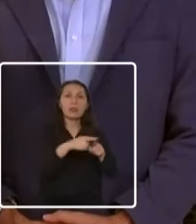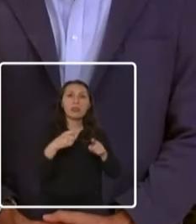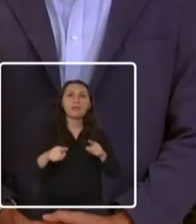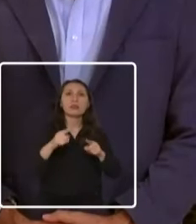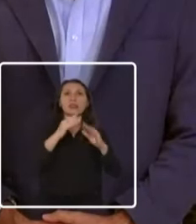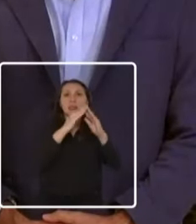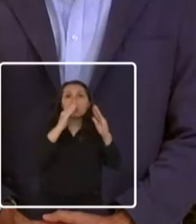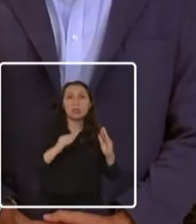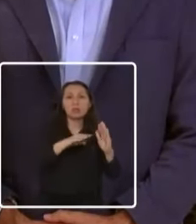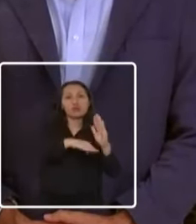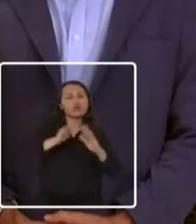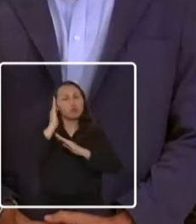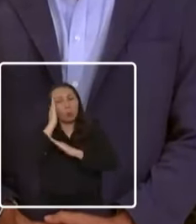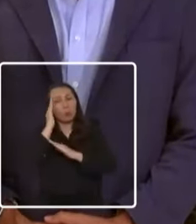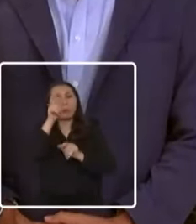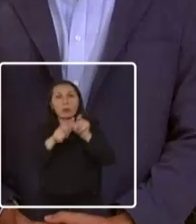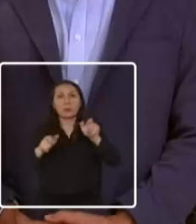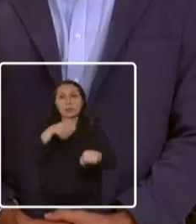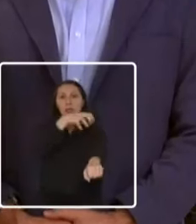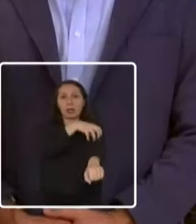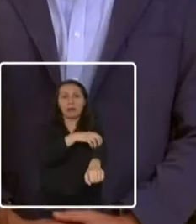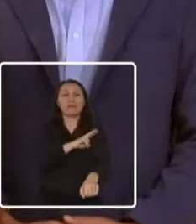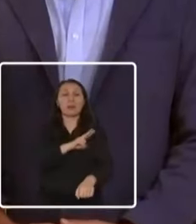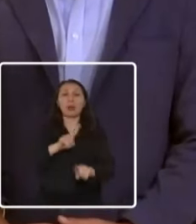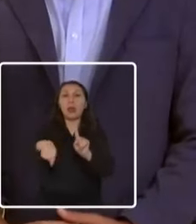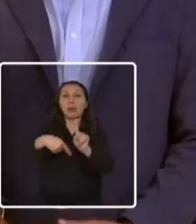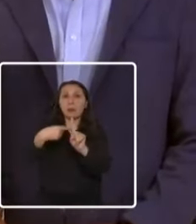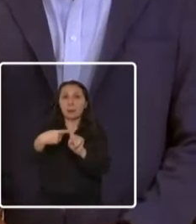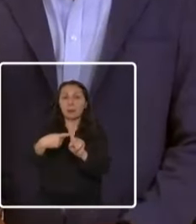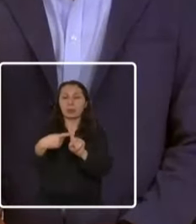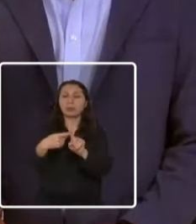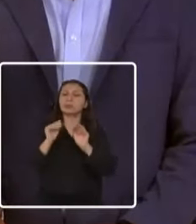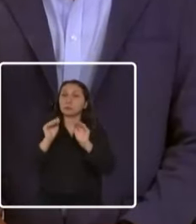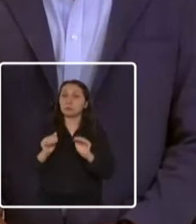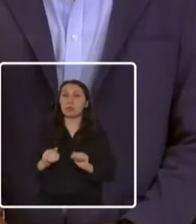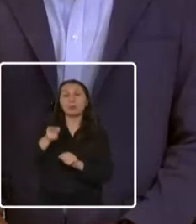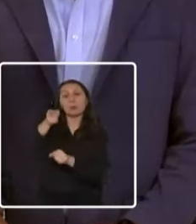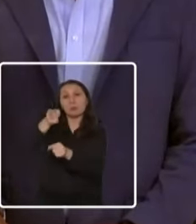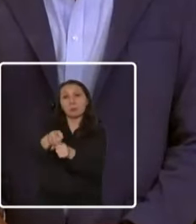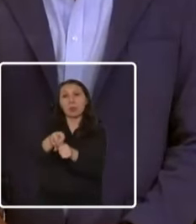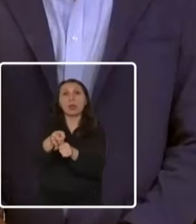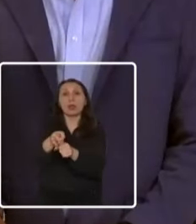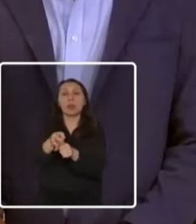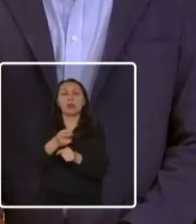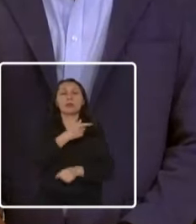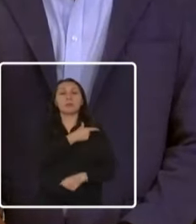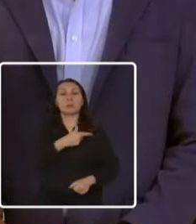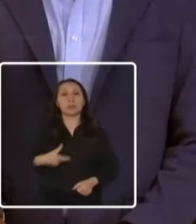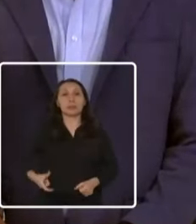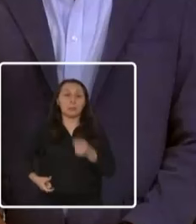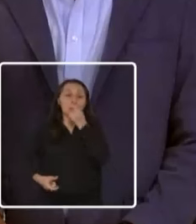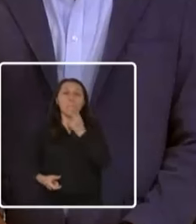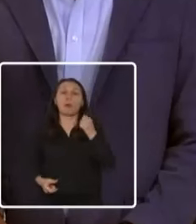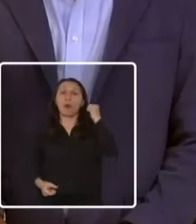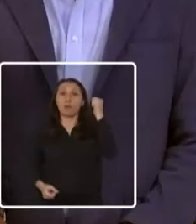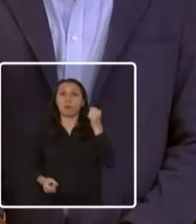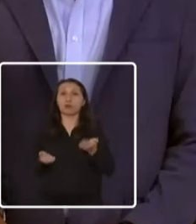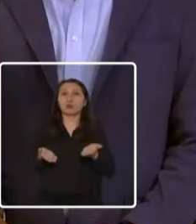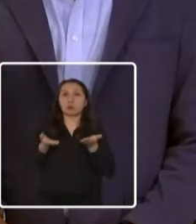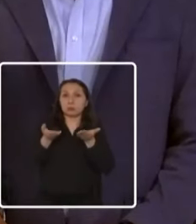distintos albergues que tiene la región de Valparaíso. Además, tal como lo instruyó el presidente Gabriel Boric, se